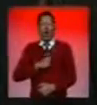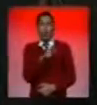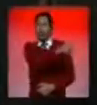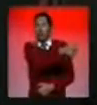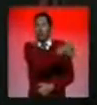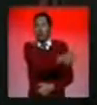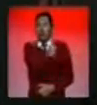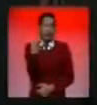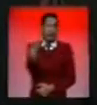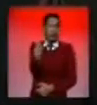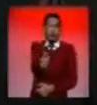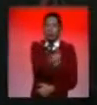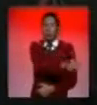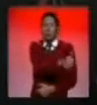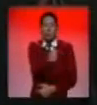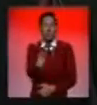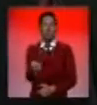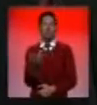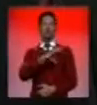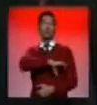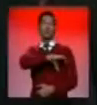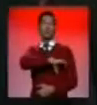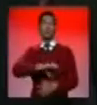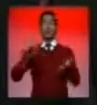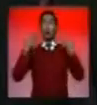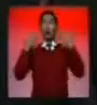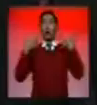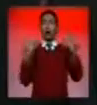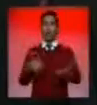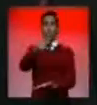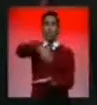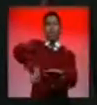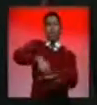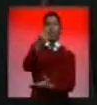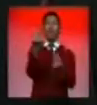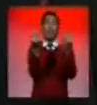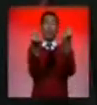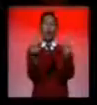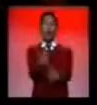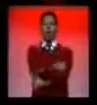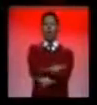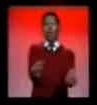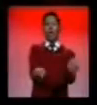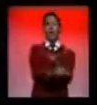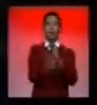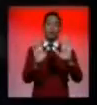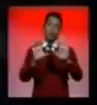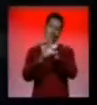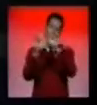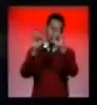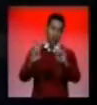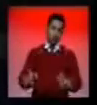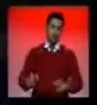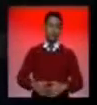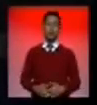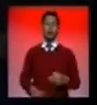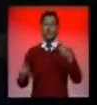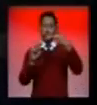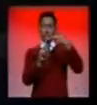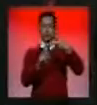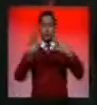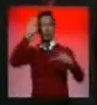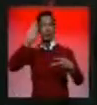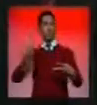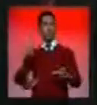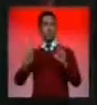domicilio, etcétera, con el municipio de Guayaquil. Habría que ver si ahí existe algún ilícito. Investigaciones, caso